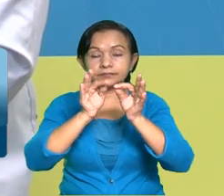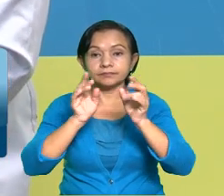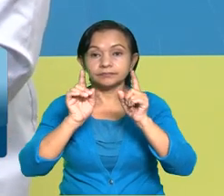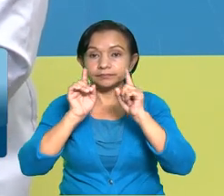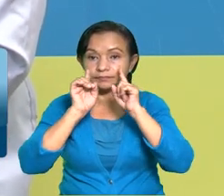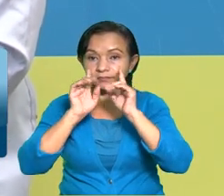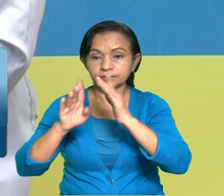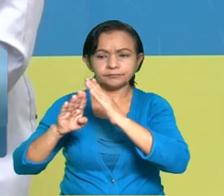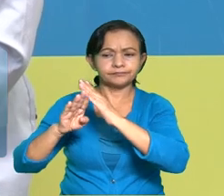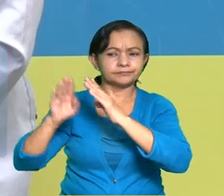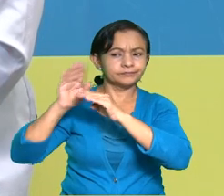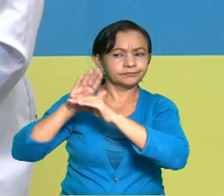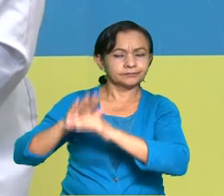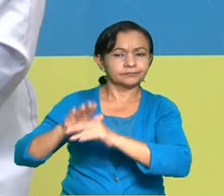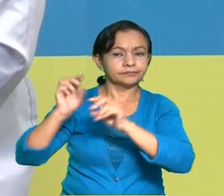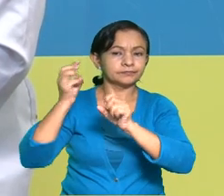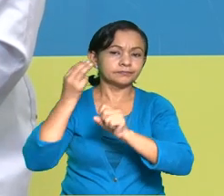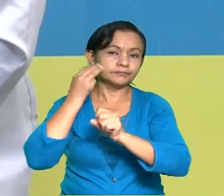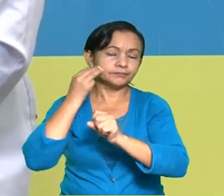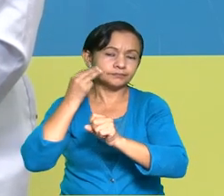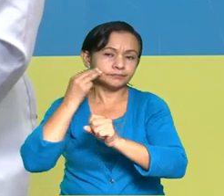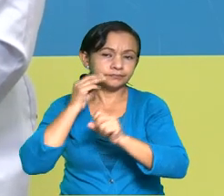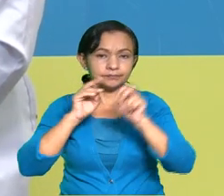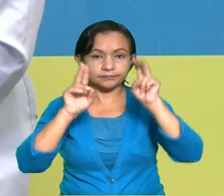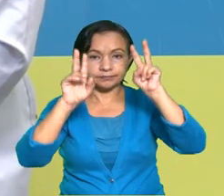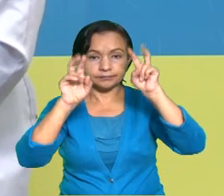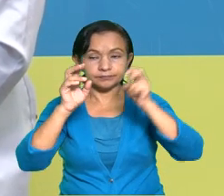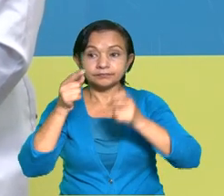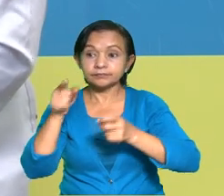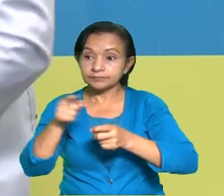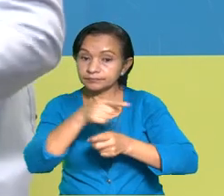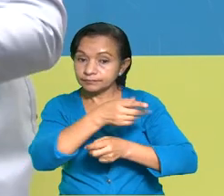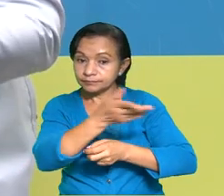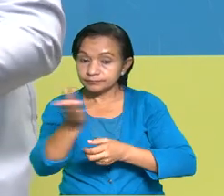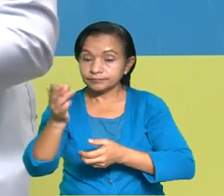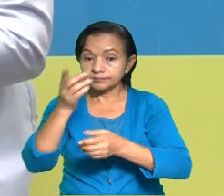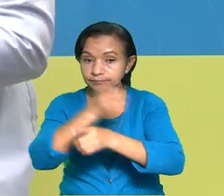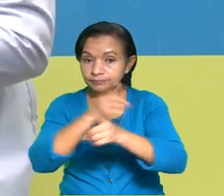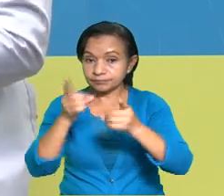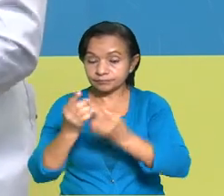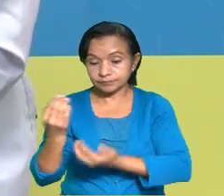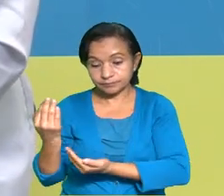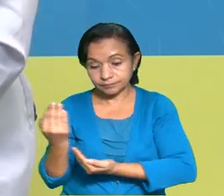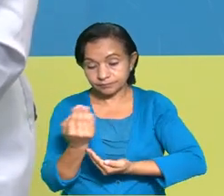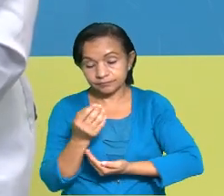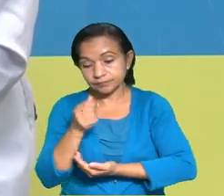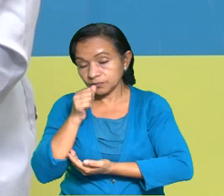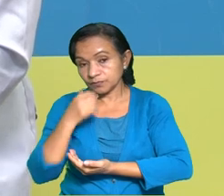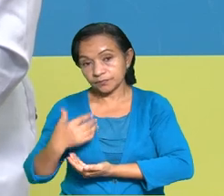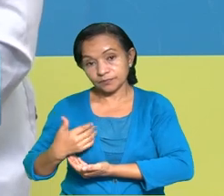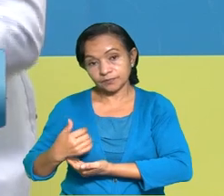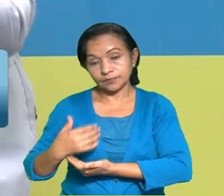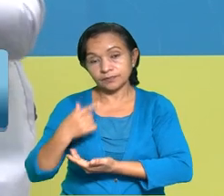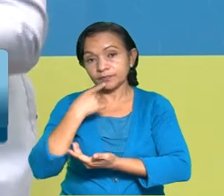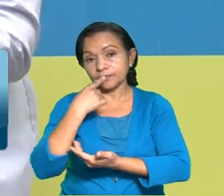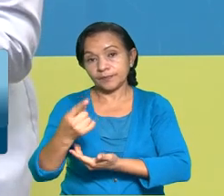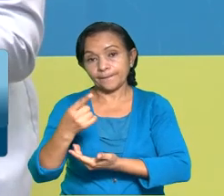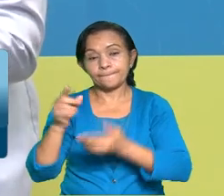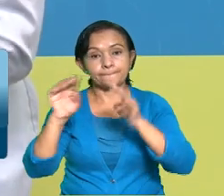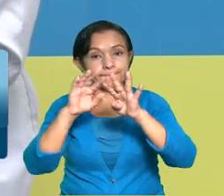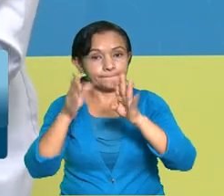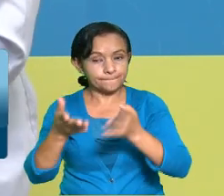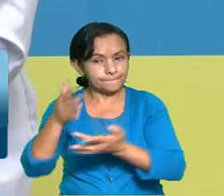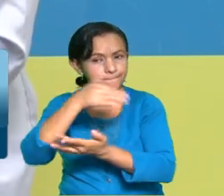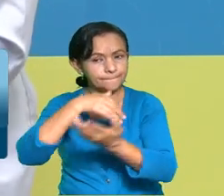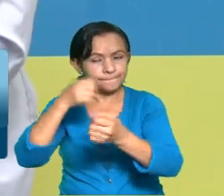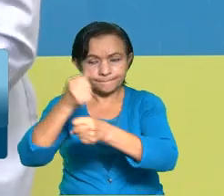la discriminación a las madres en respecto a la lactancia materna en todos los ámbitos en los que la mujer se